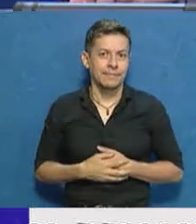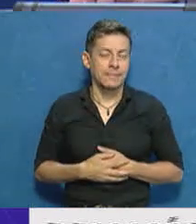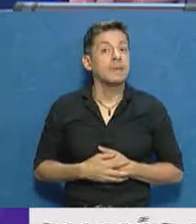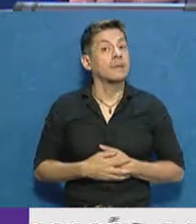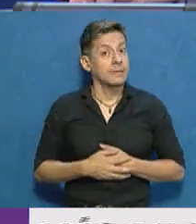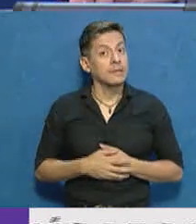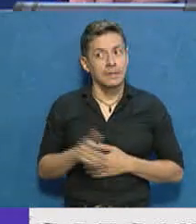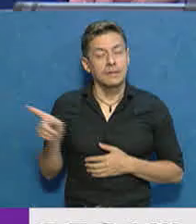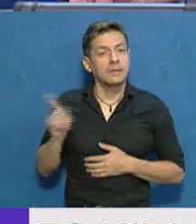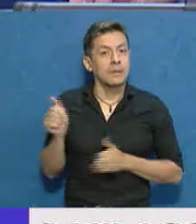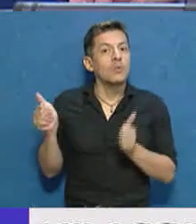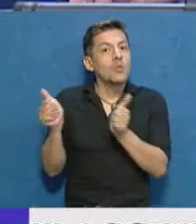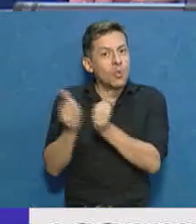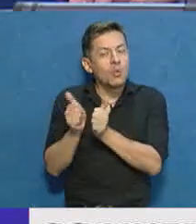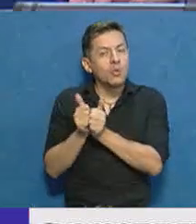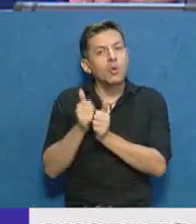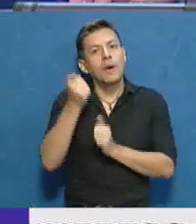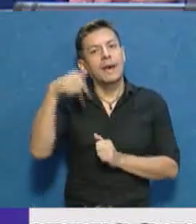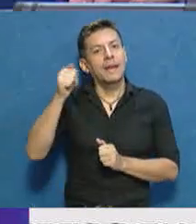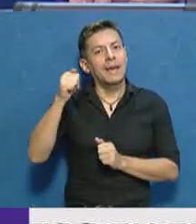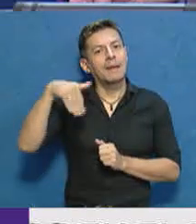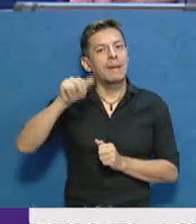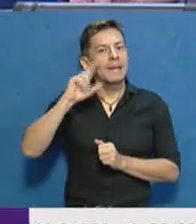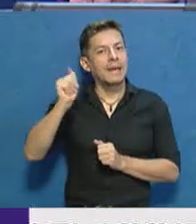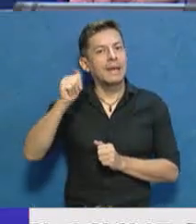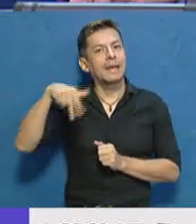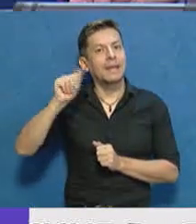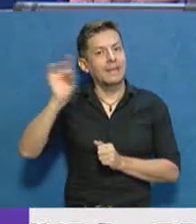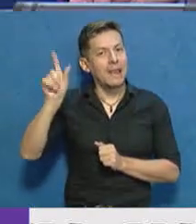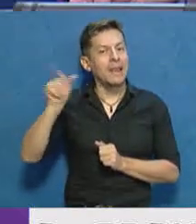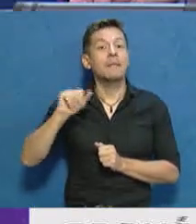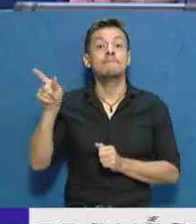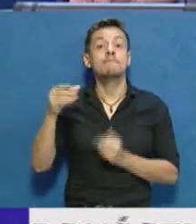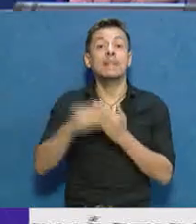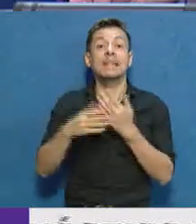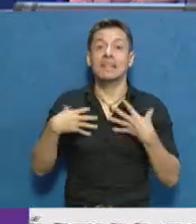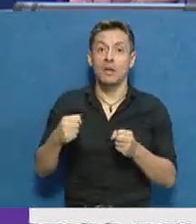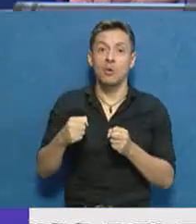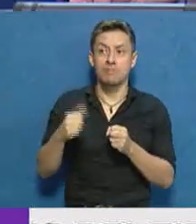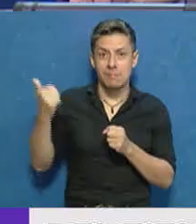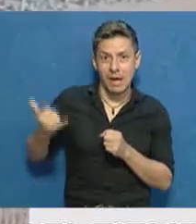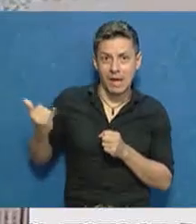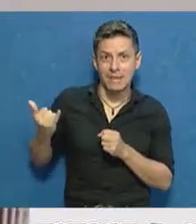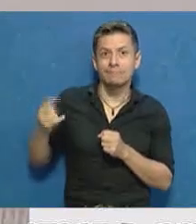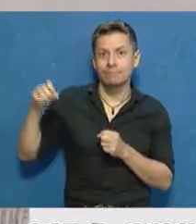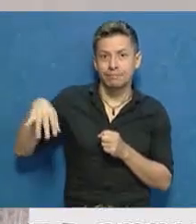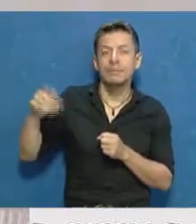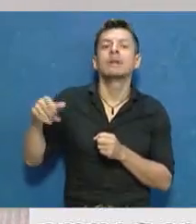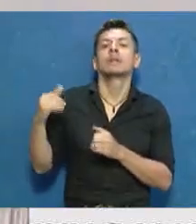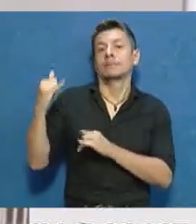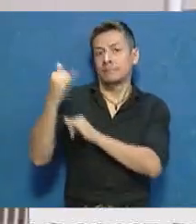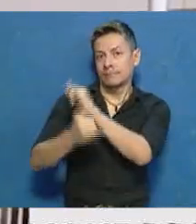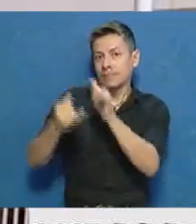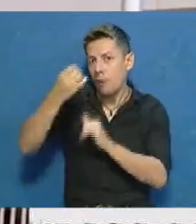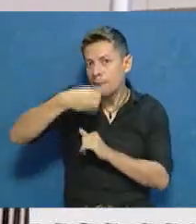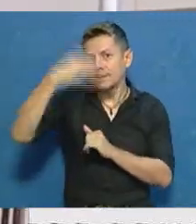Bien, nos encontramos con Ana María Nadal, la ministra de Salud, quien ha accedido a darnos la información oficial tan importante